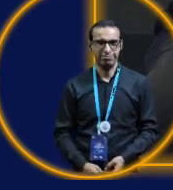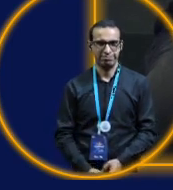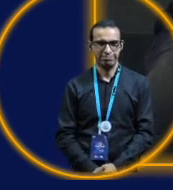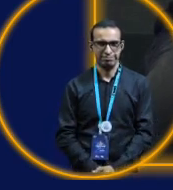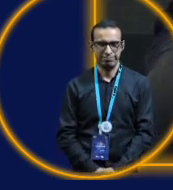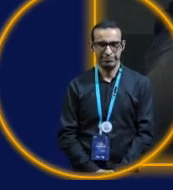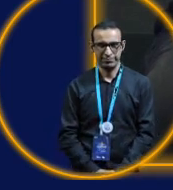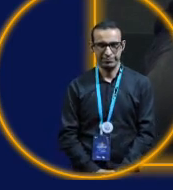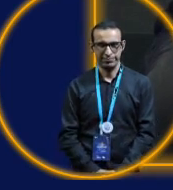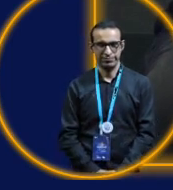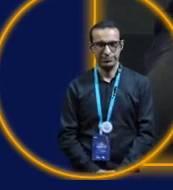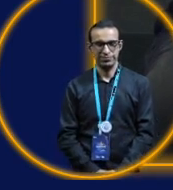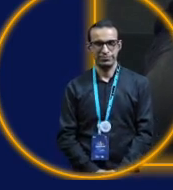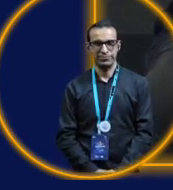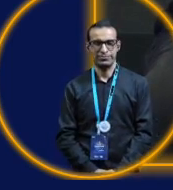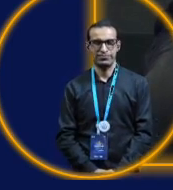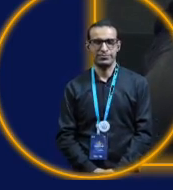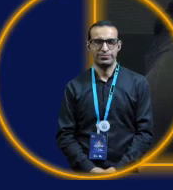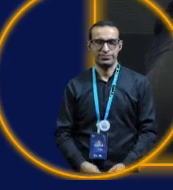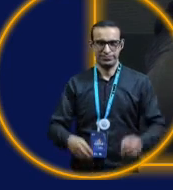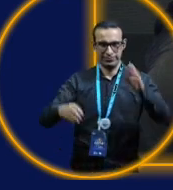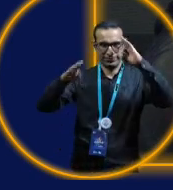piensas Hola